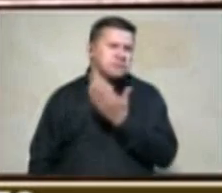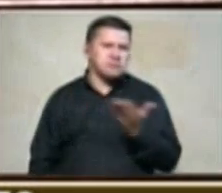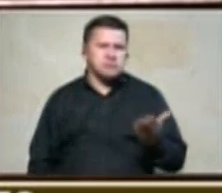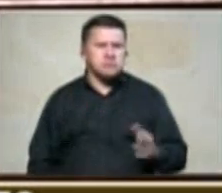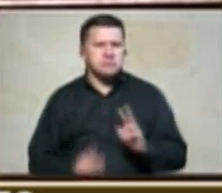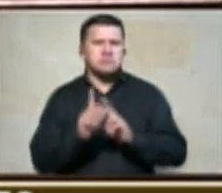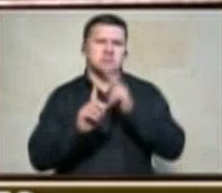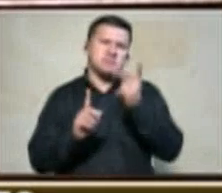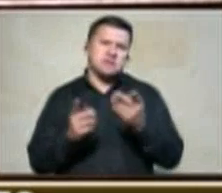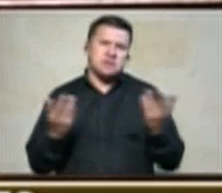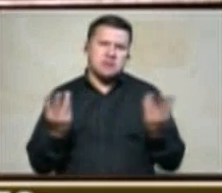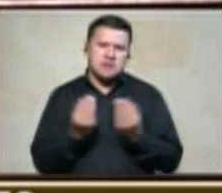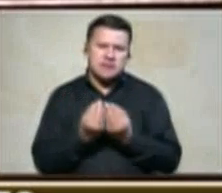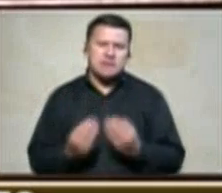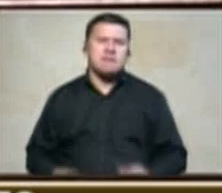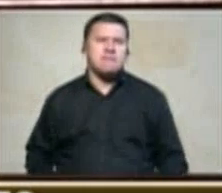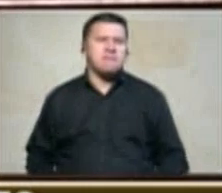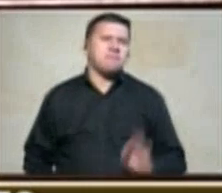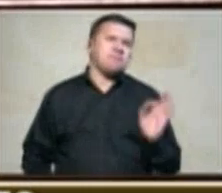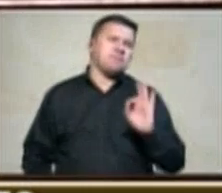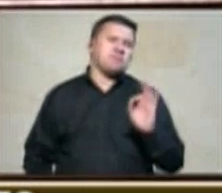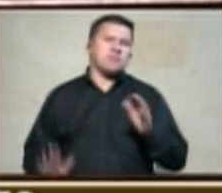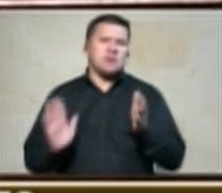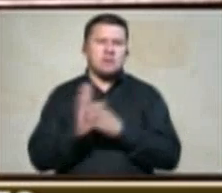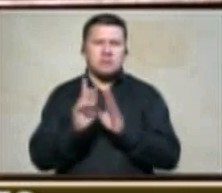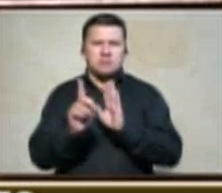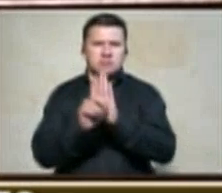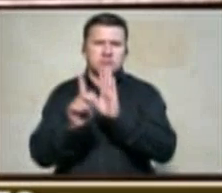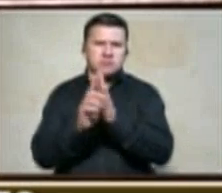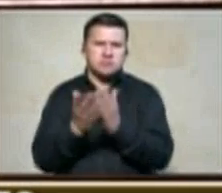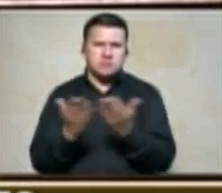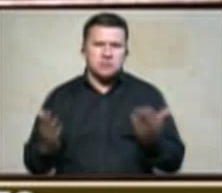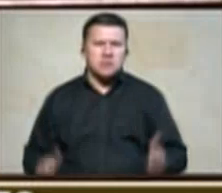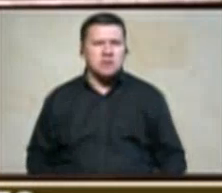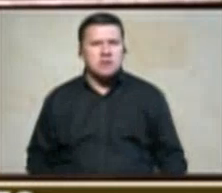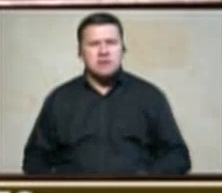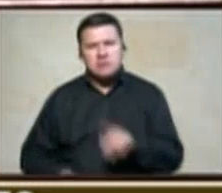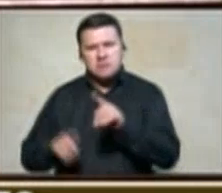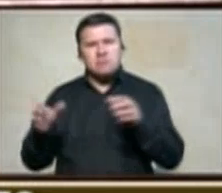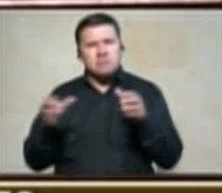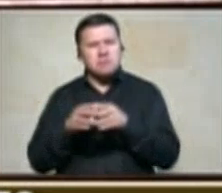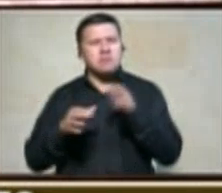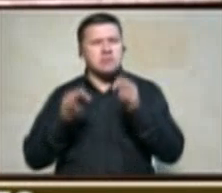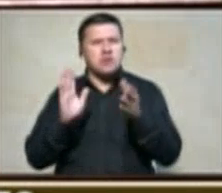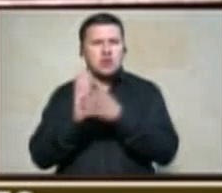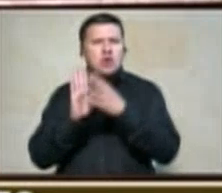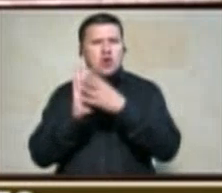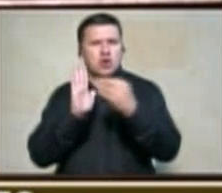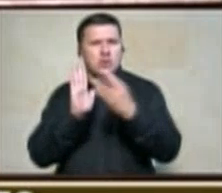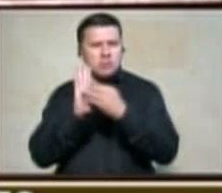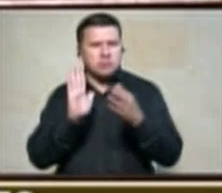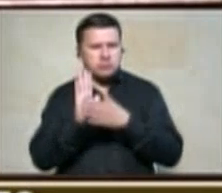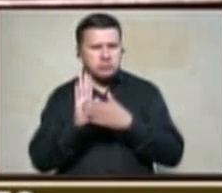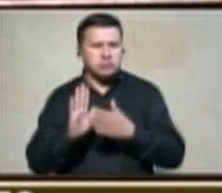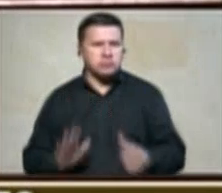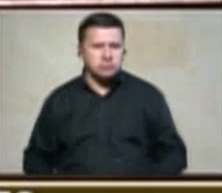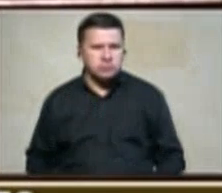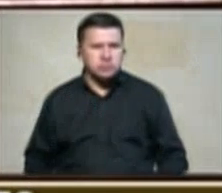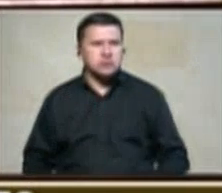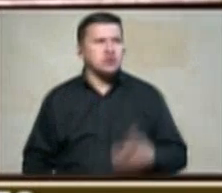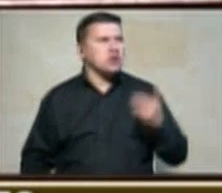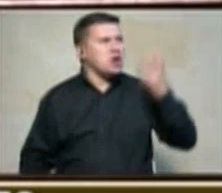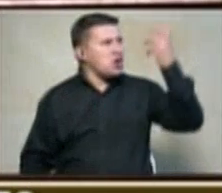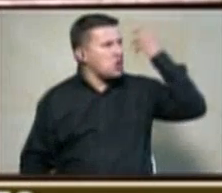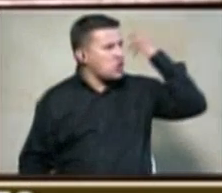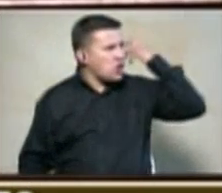como victimarios o en la lista de desmovilizados, en algunos casos hemos concursado copias. En